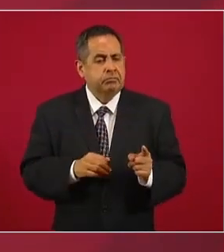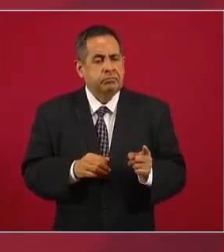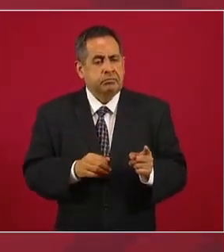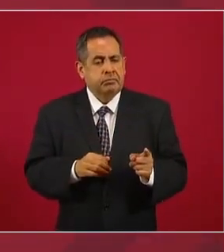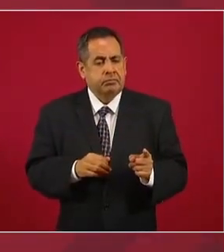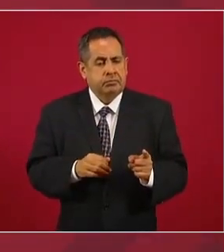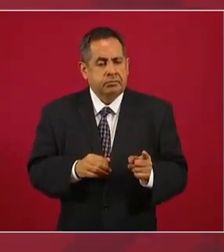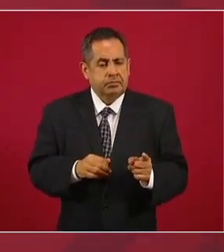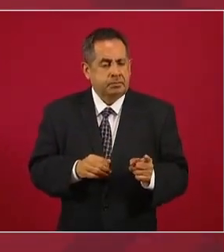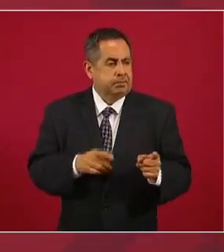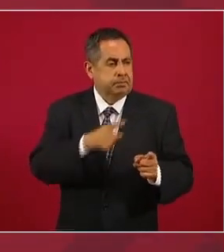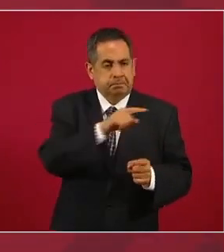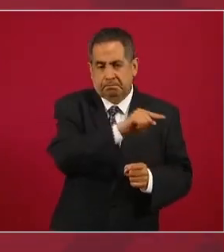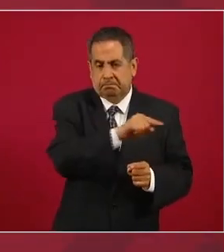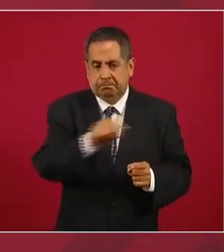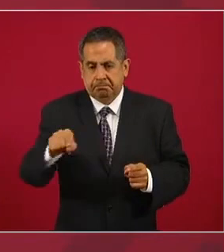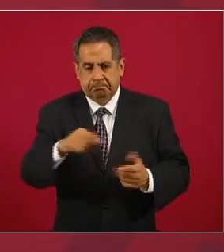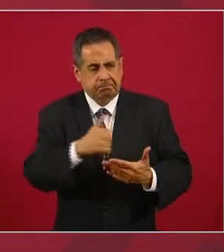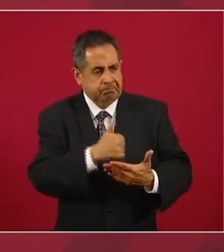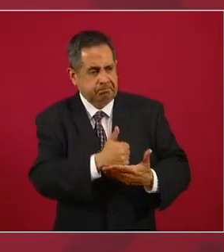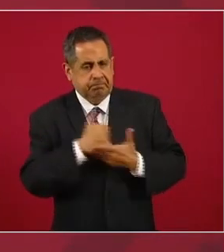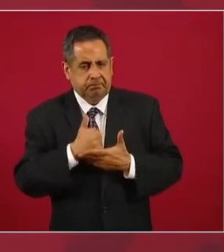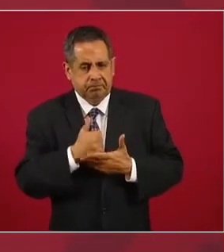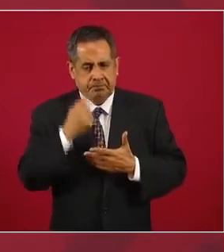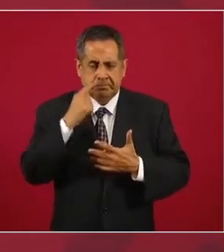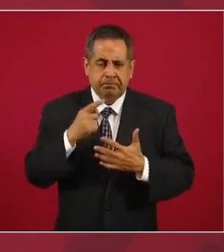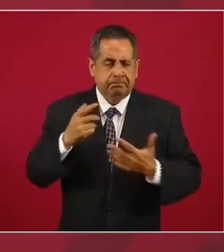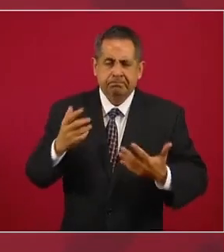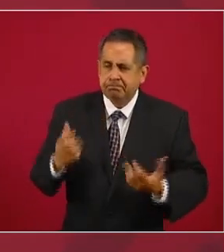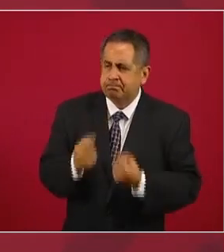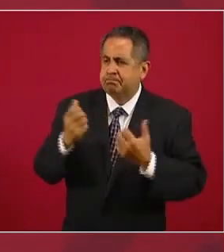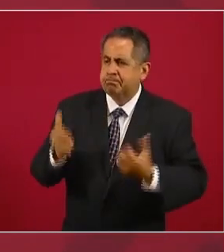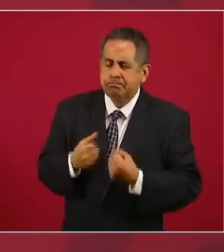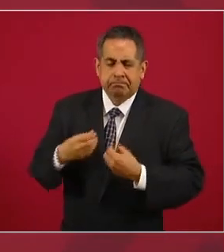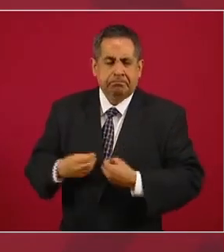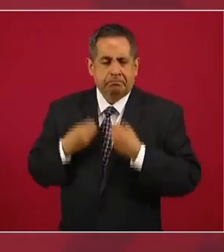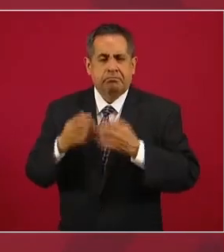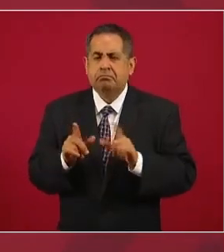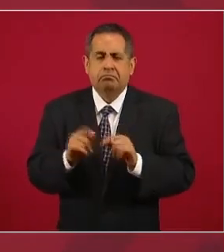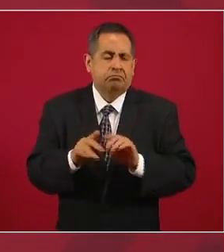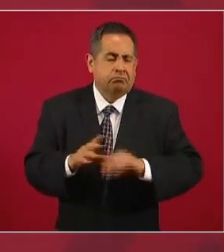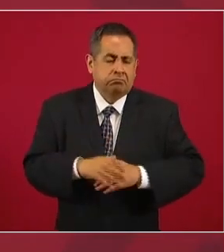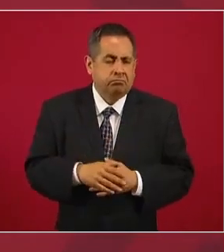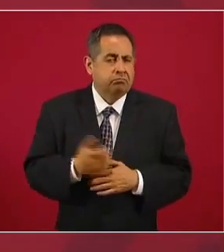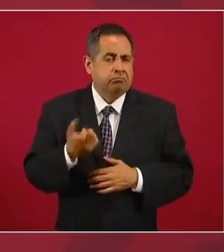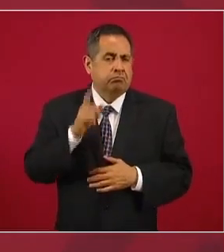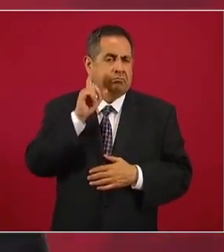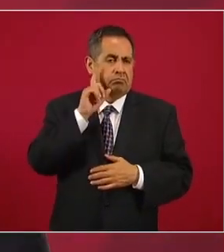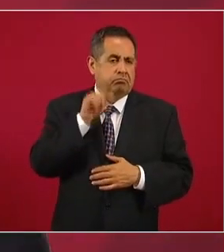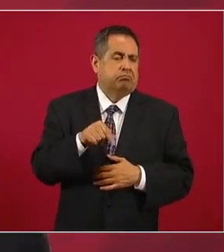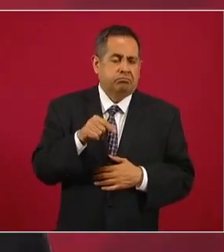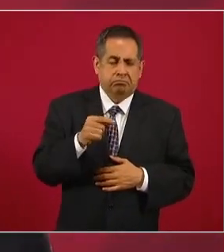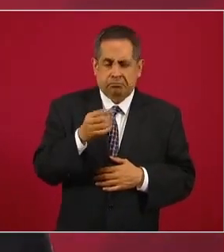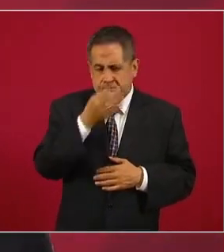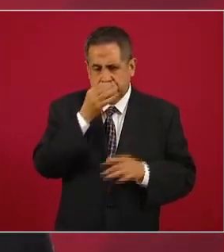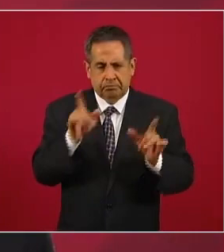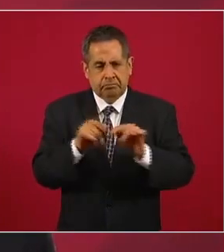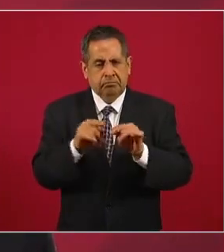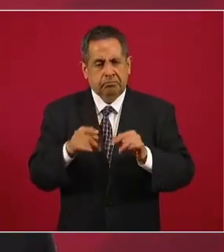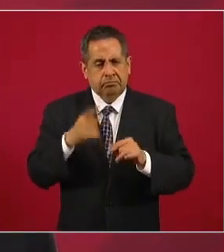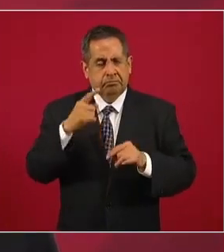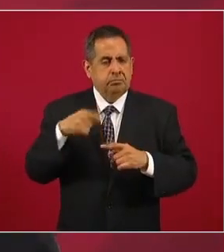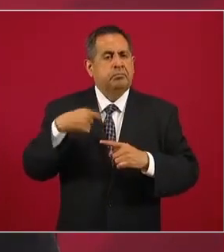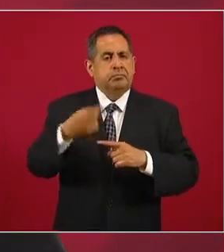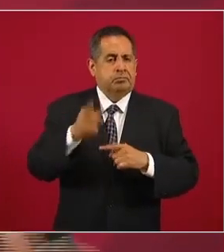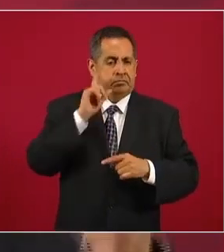que están ayudando a salvar vidas. Entonces, ese es el motivo de la ceremonia